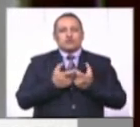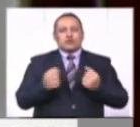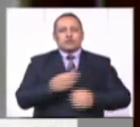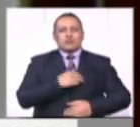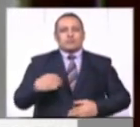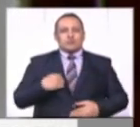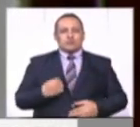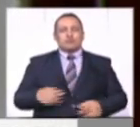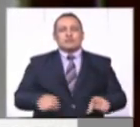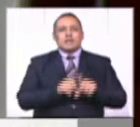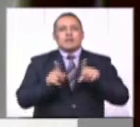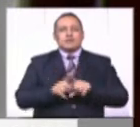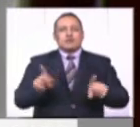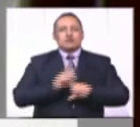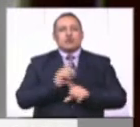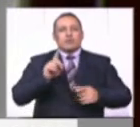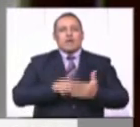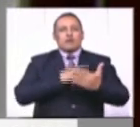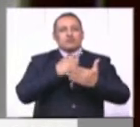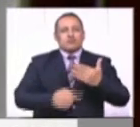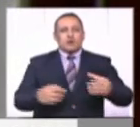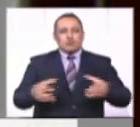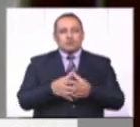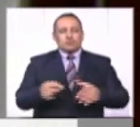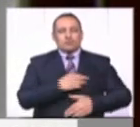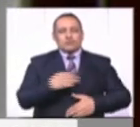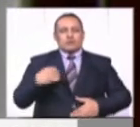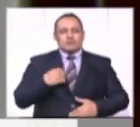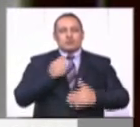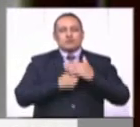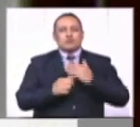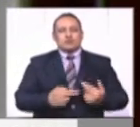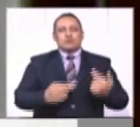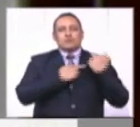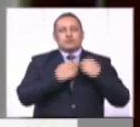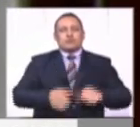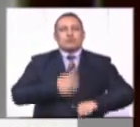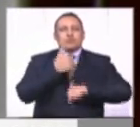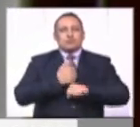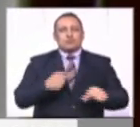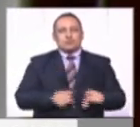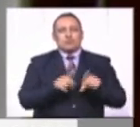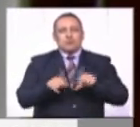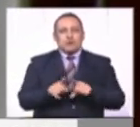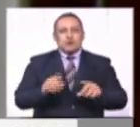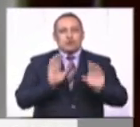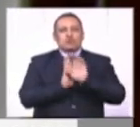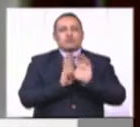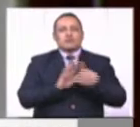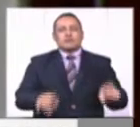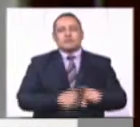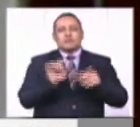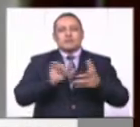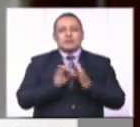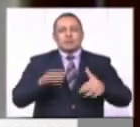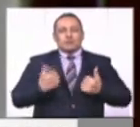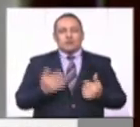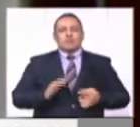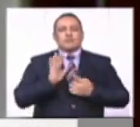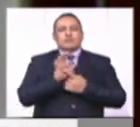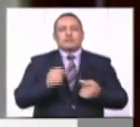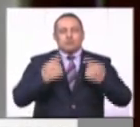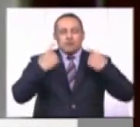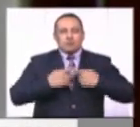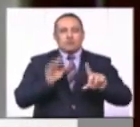ministros ellos sin perjuicio que el poder ejecutivo dentro de sus capacidades y atribuciones constitucionales pueda presentar una